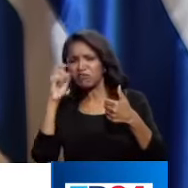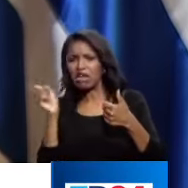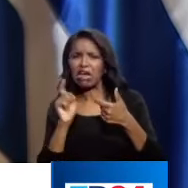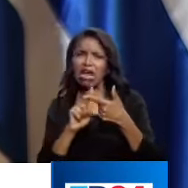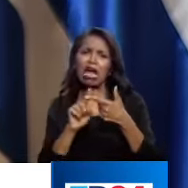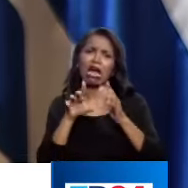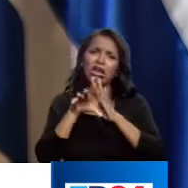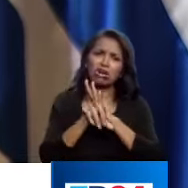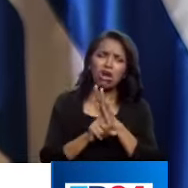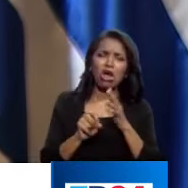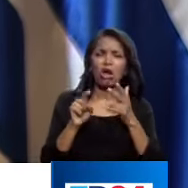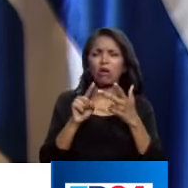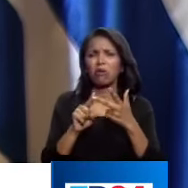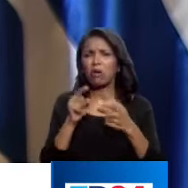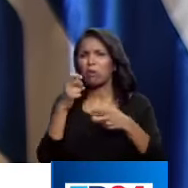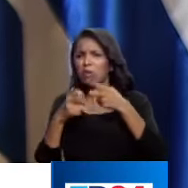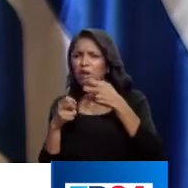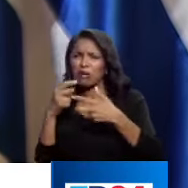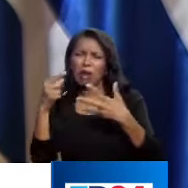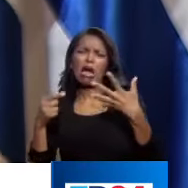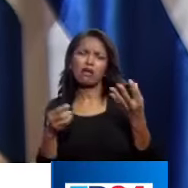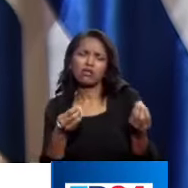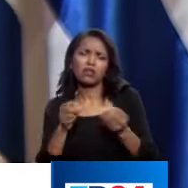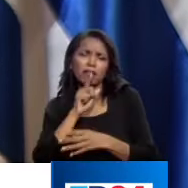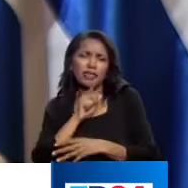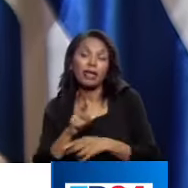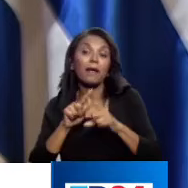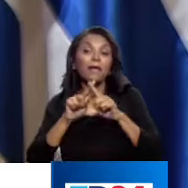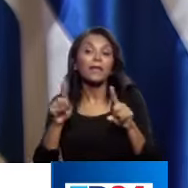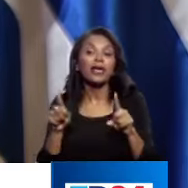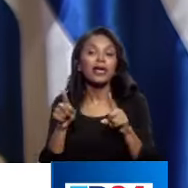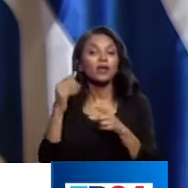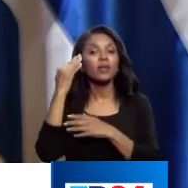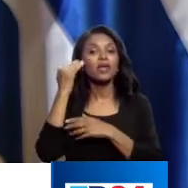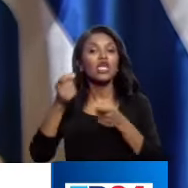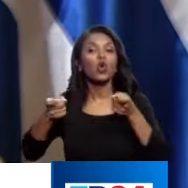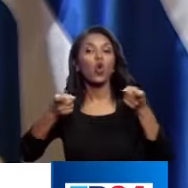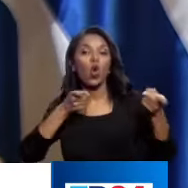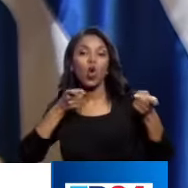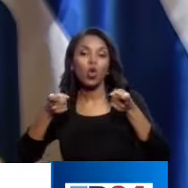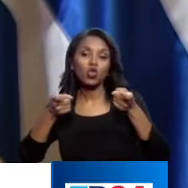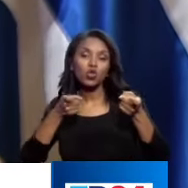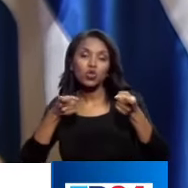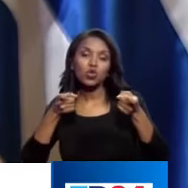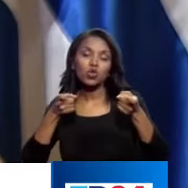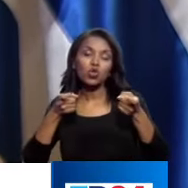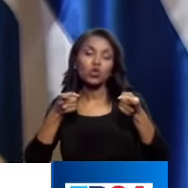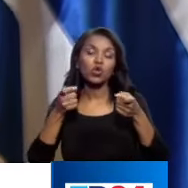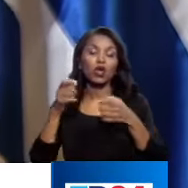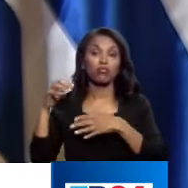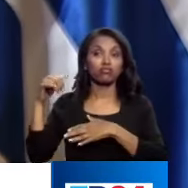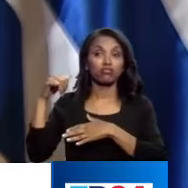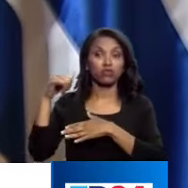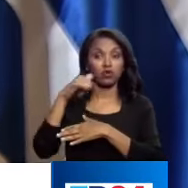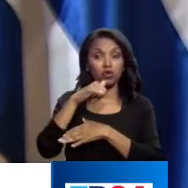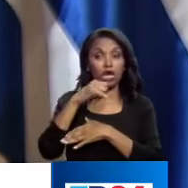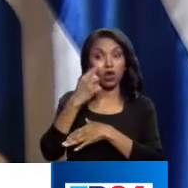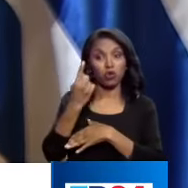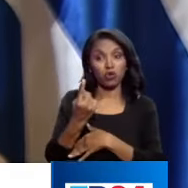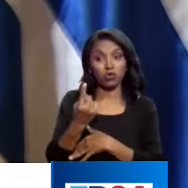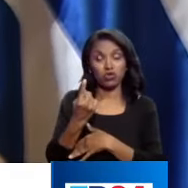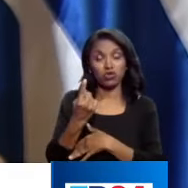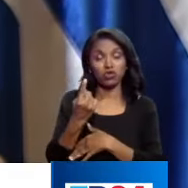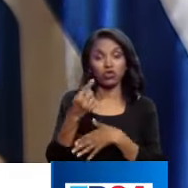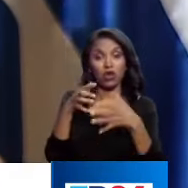la plata, hay corrupción, no se invierten. Pero es porque hay monopolios. Hay monopolios aéreos, hay una sola